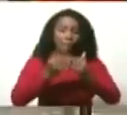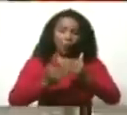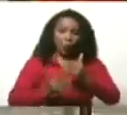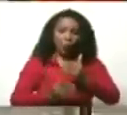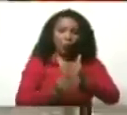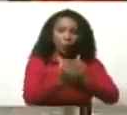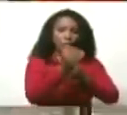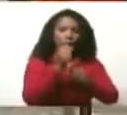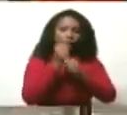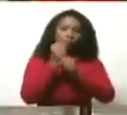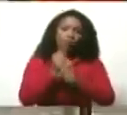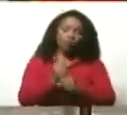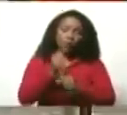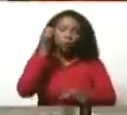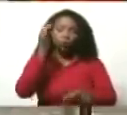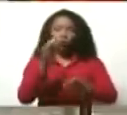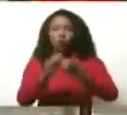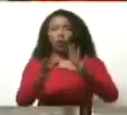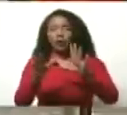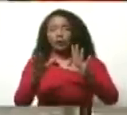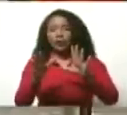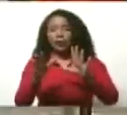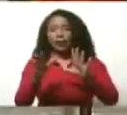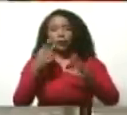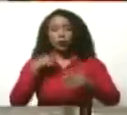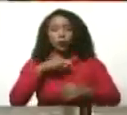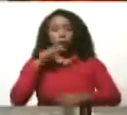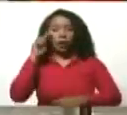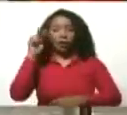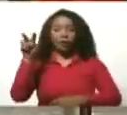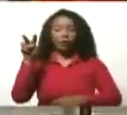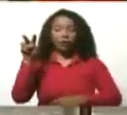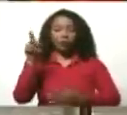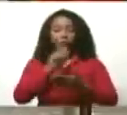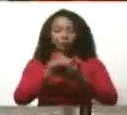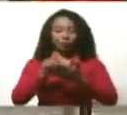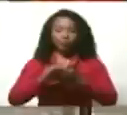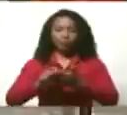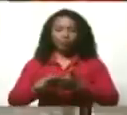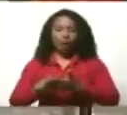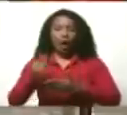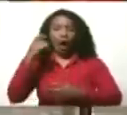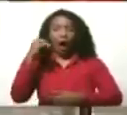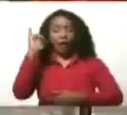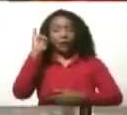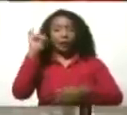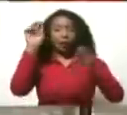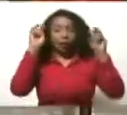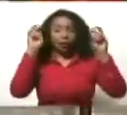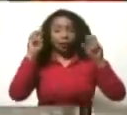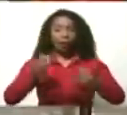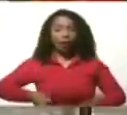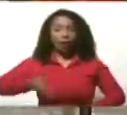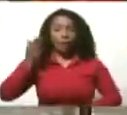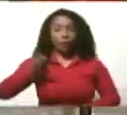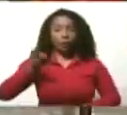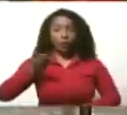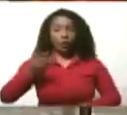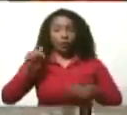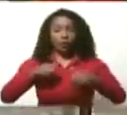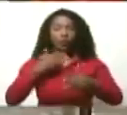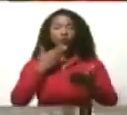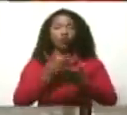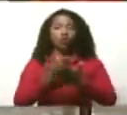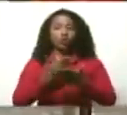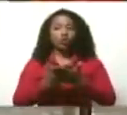Y esperamos que, tal como lo hemos aquí descrito, tenga, en el caso particular de esta